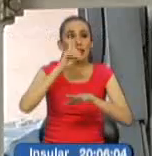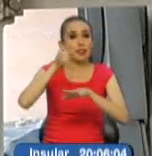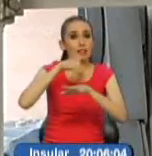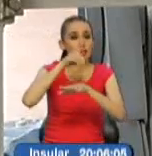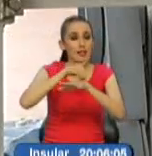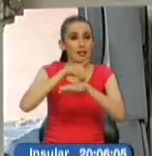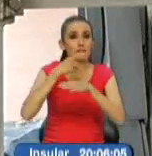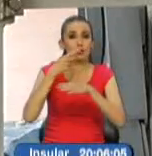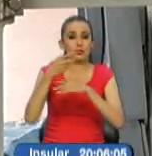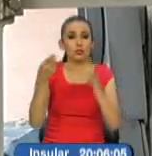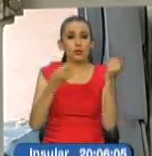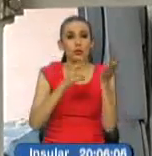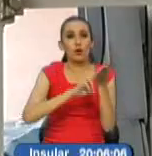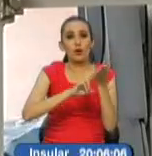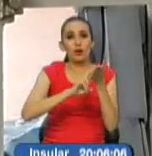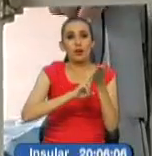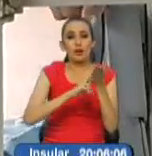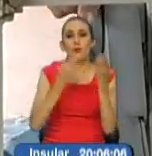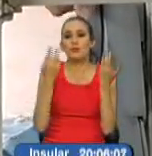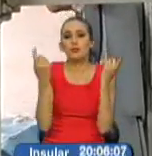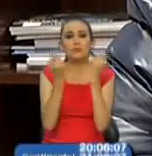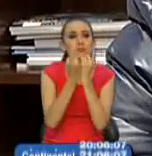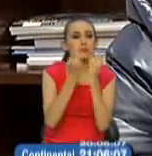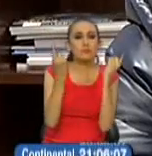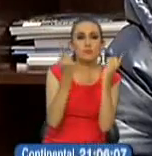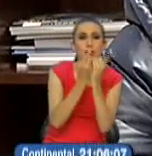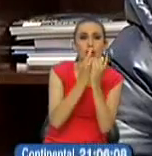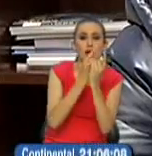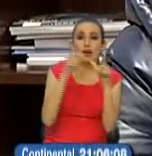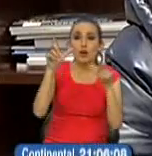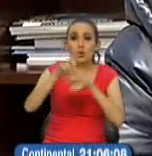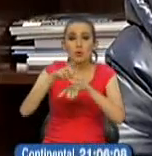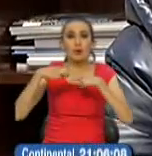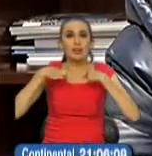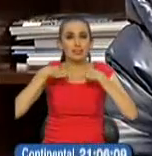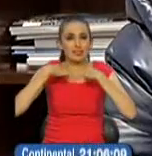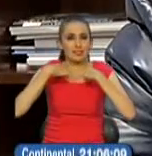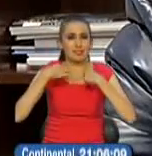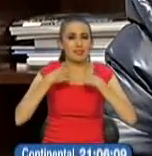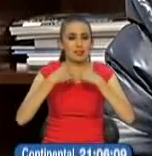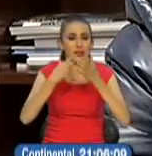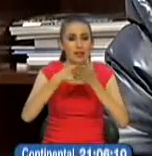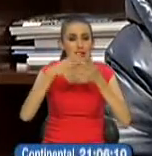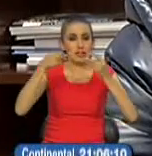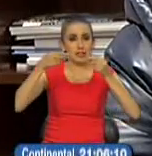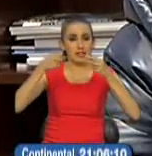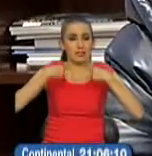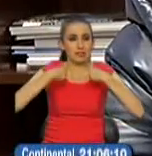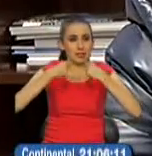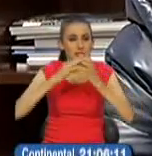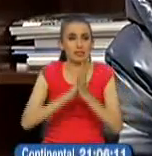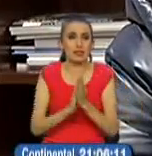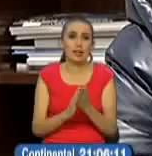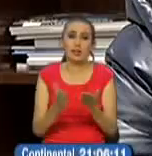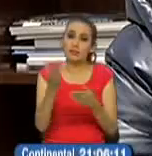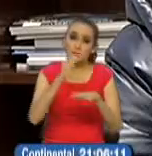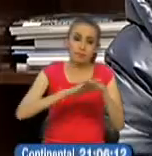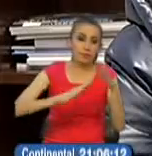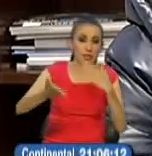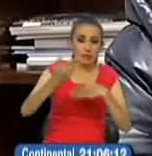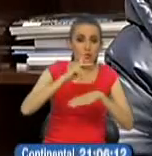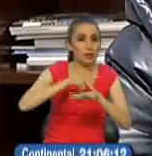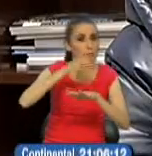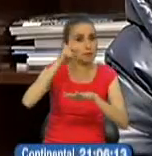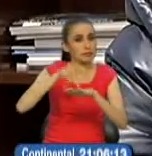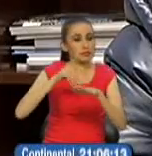Cisneros, indica que la reunión será con el sector textil. Nosotros estamos convocando a nuestros agremiados, tanto de Pichincha como a